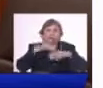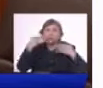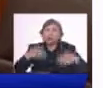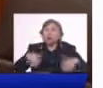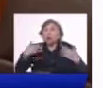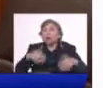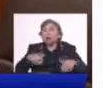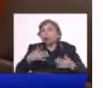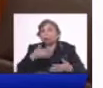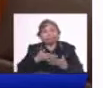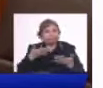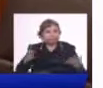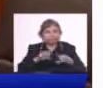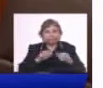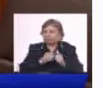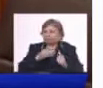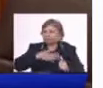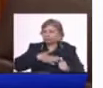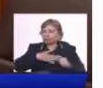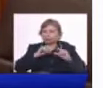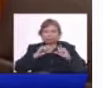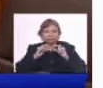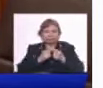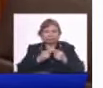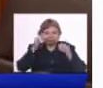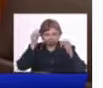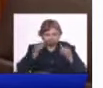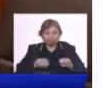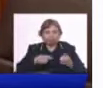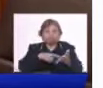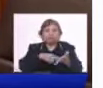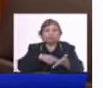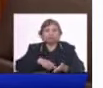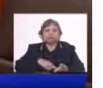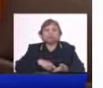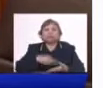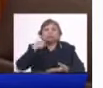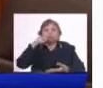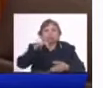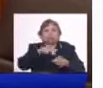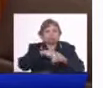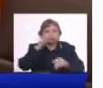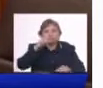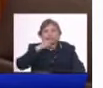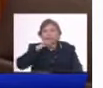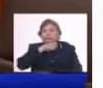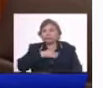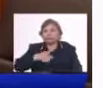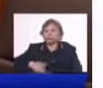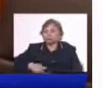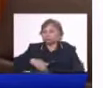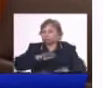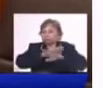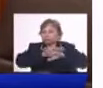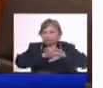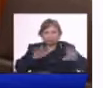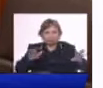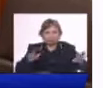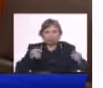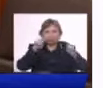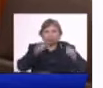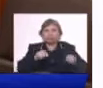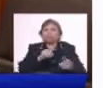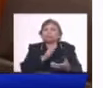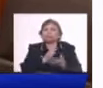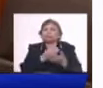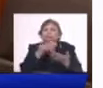gravedad de esta situación. Mi bancada se ratifica en exigirle a la señora Dina Boluarte su renuncia y acabar con esta situación de crisis